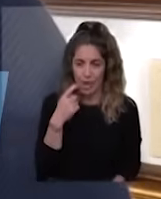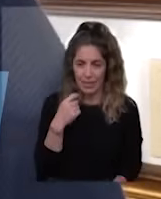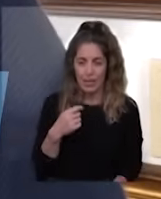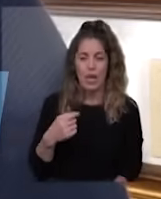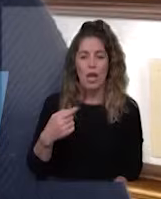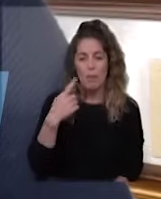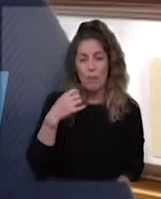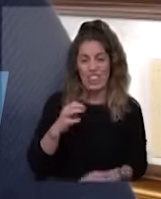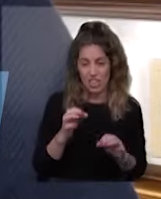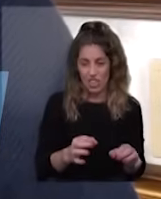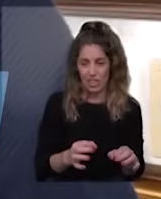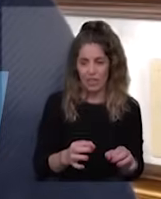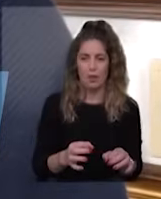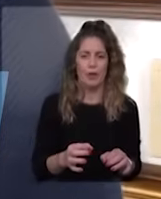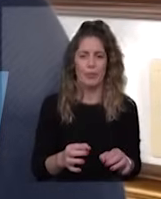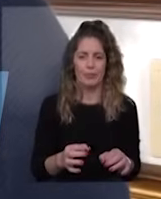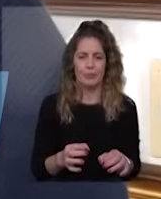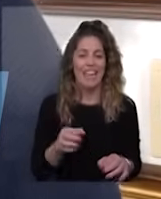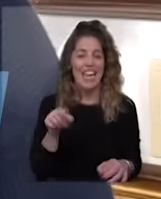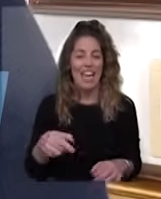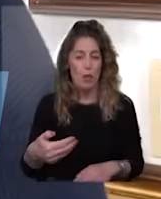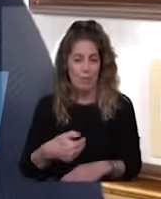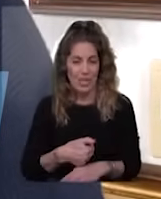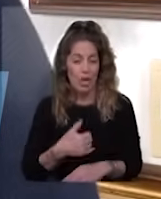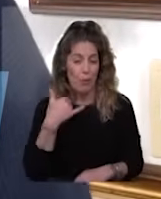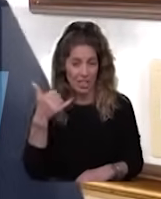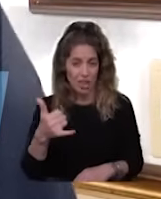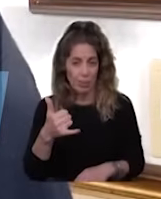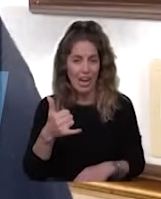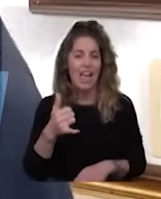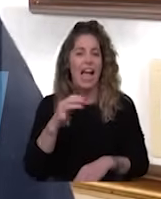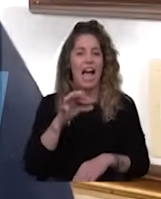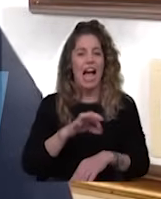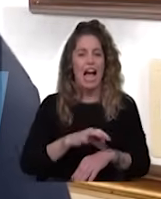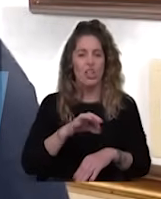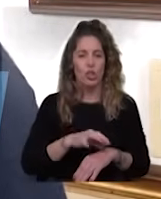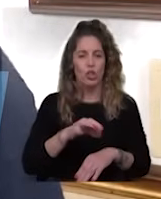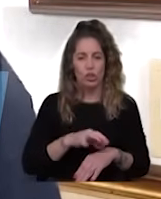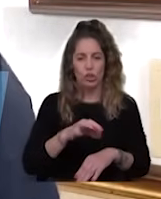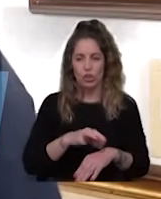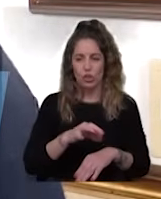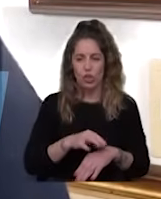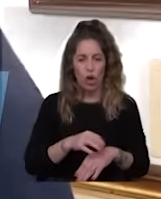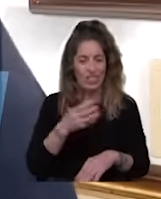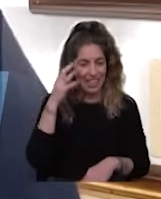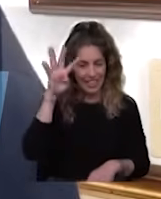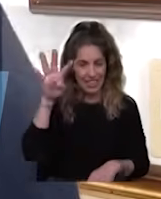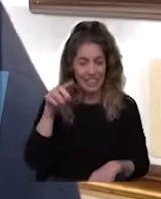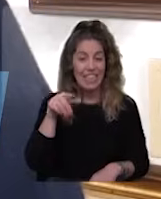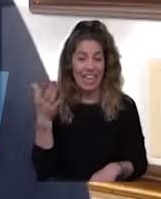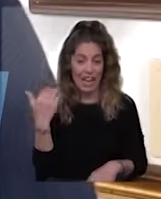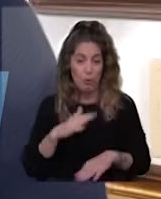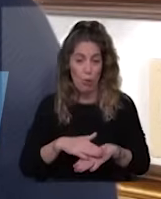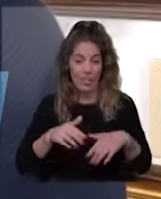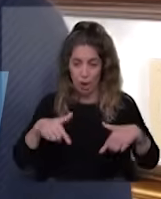mi padre llega él pide para llamar al Dr Julio María sanguinetti que era ministro educación y cultura y